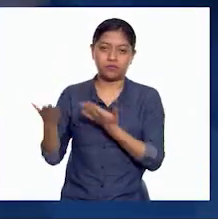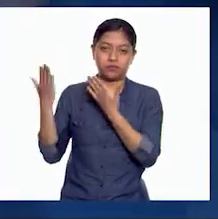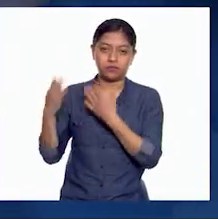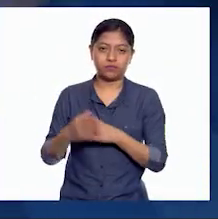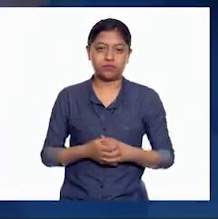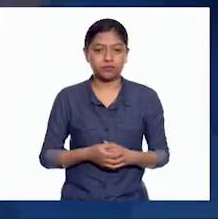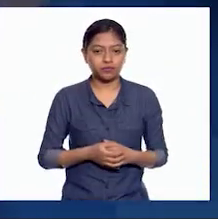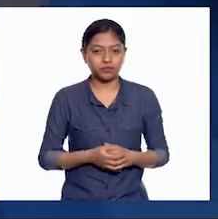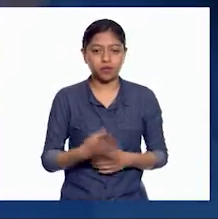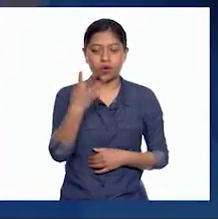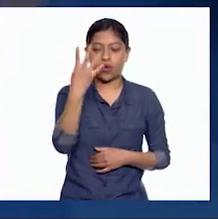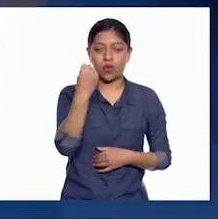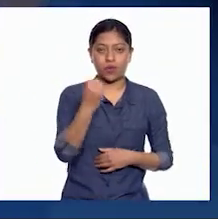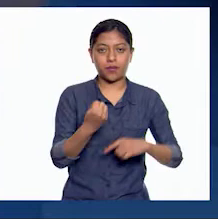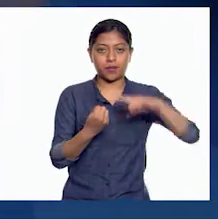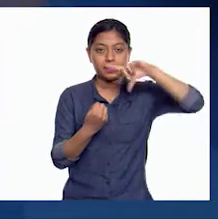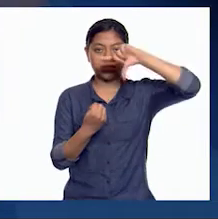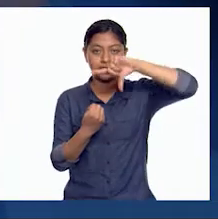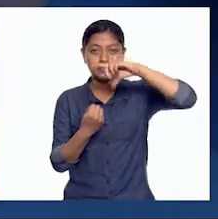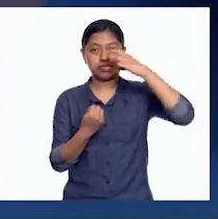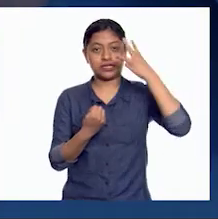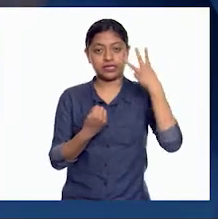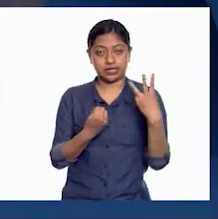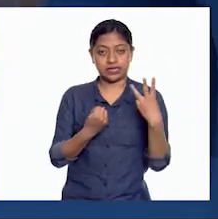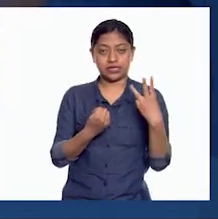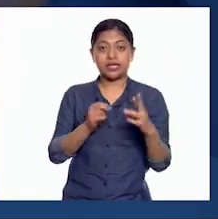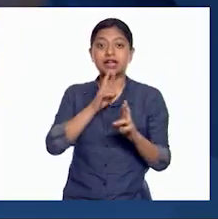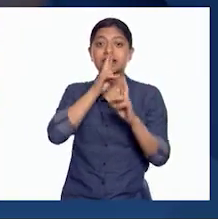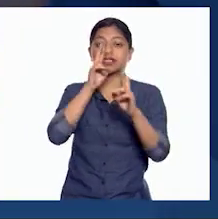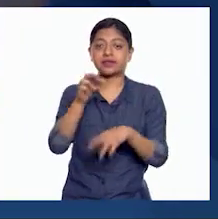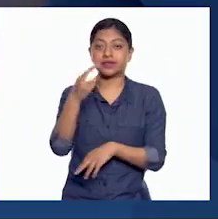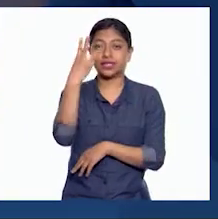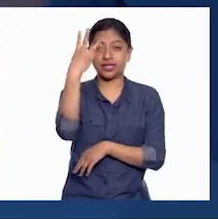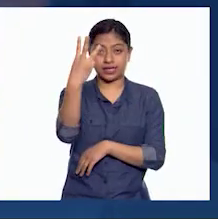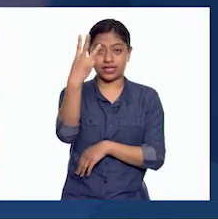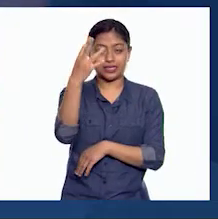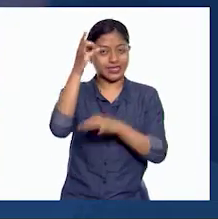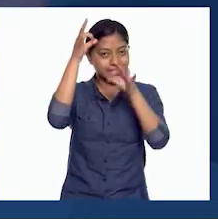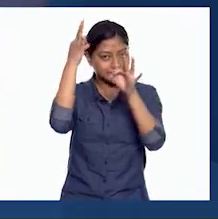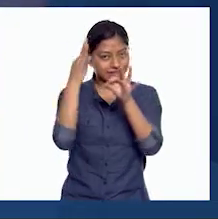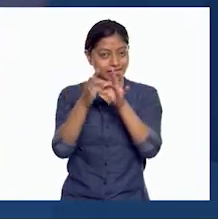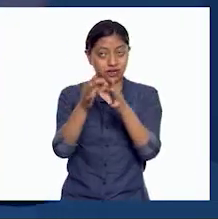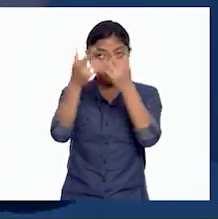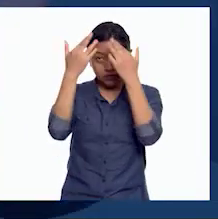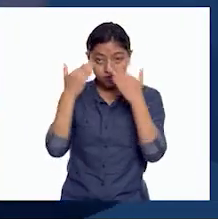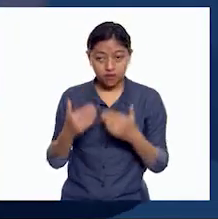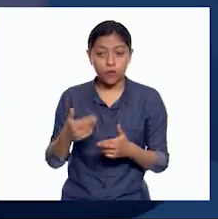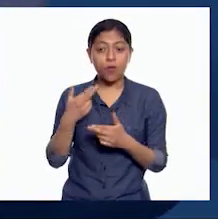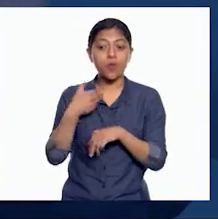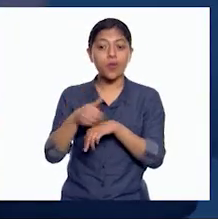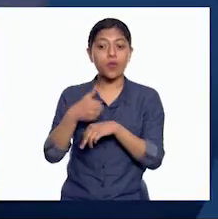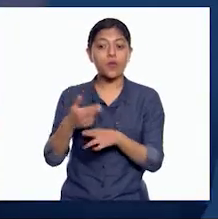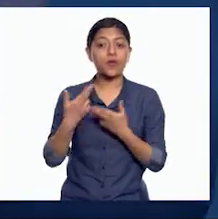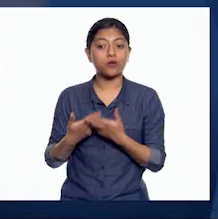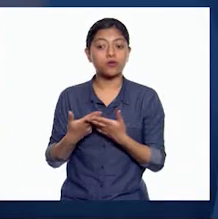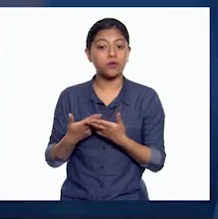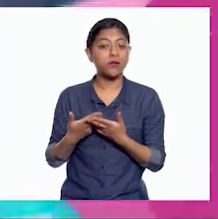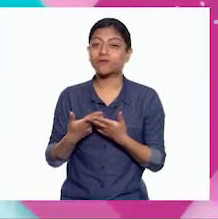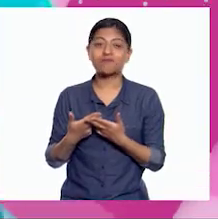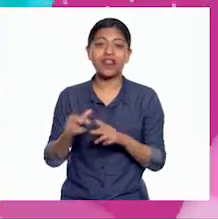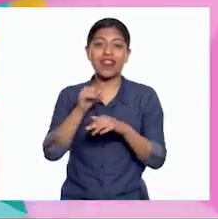es divisor de 9. Es cierto, porque 9 entre 3 es igual a 3. Y su residuo es